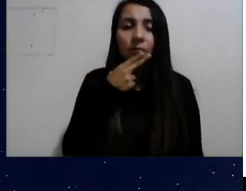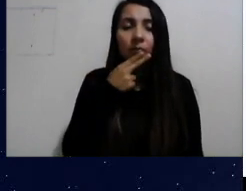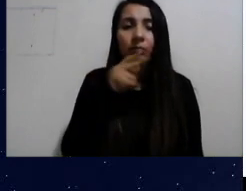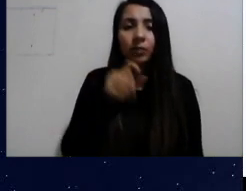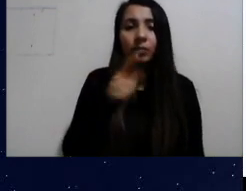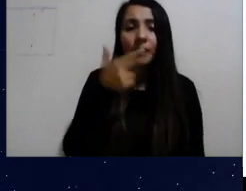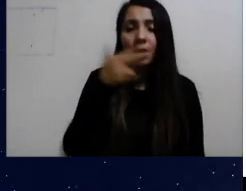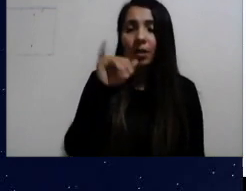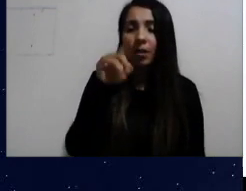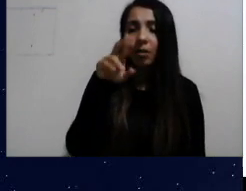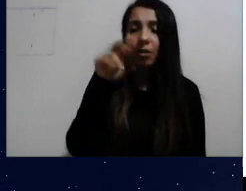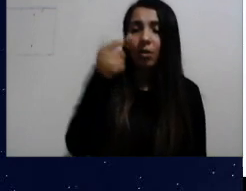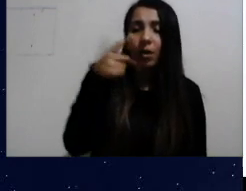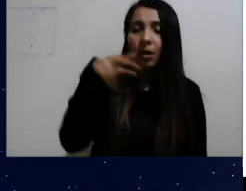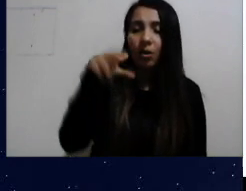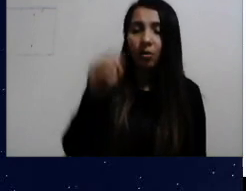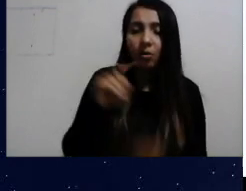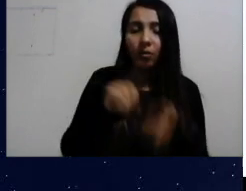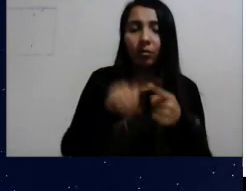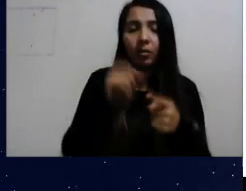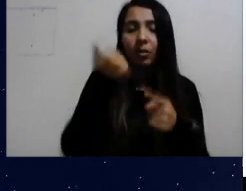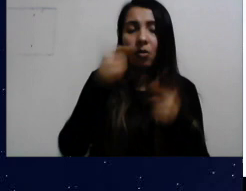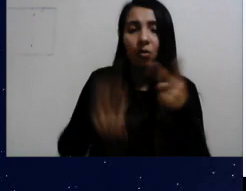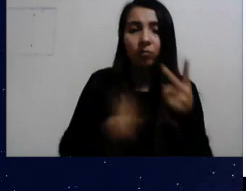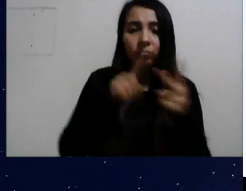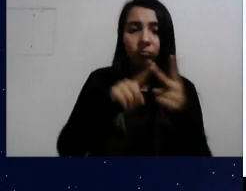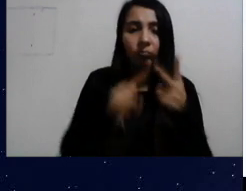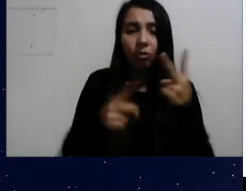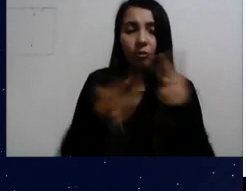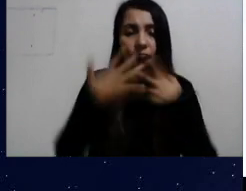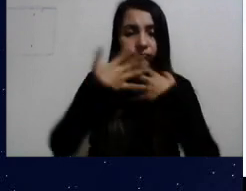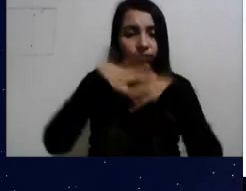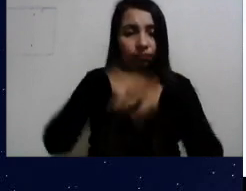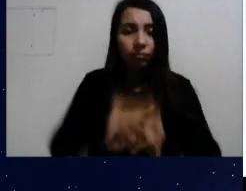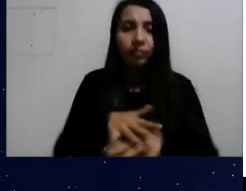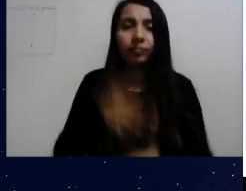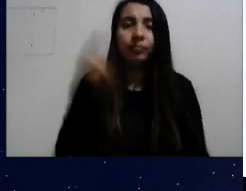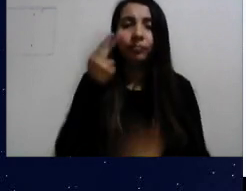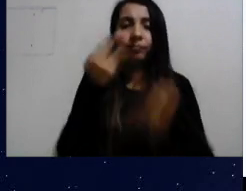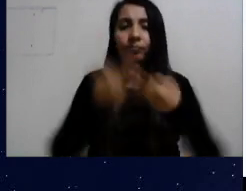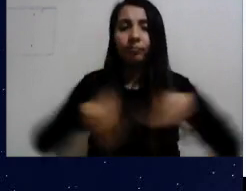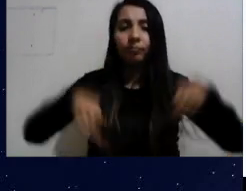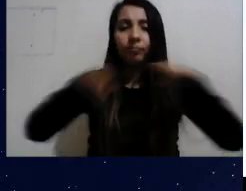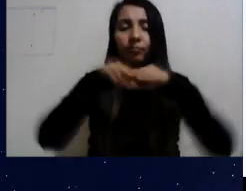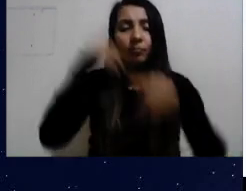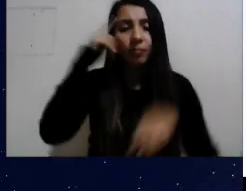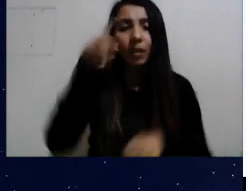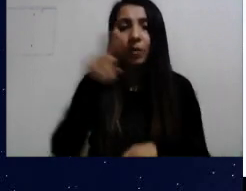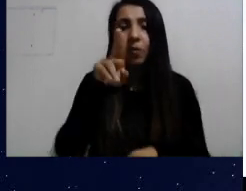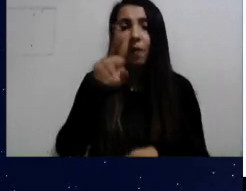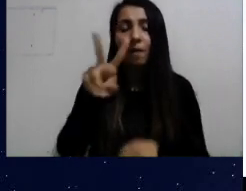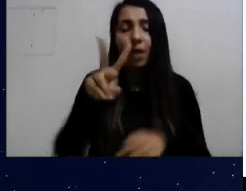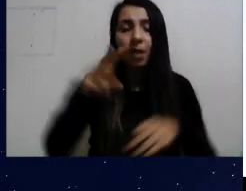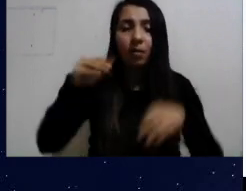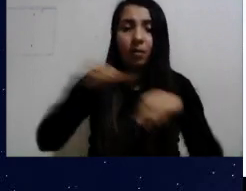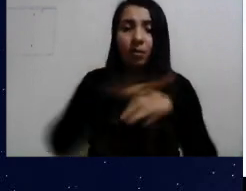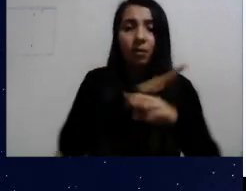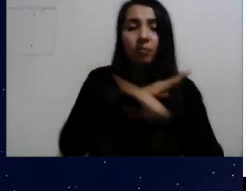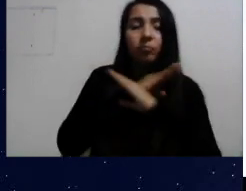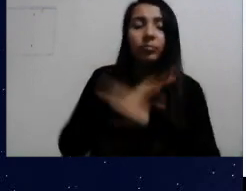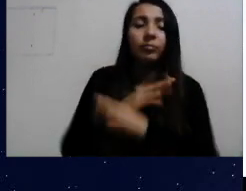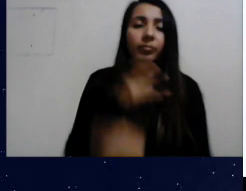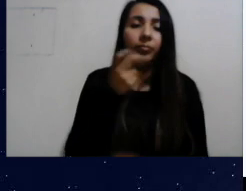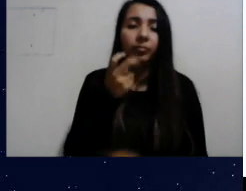se detecta no en el óptico, sino en la radiación ultravioleta, en una línea que es la línea alfa de la serie de Lyman.